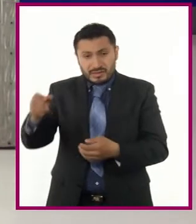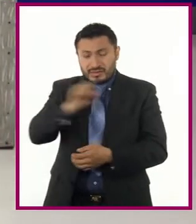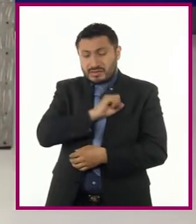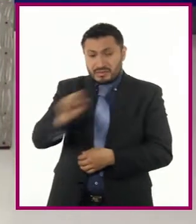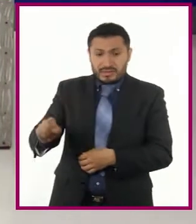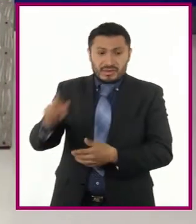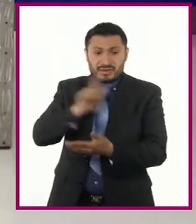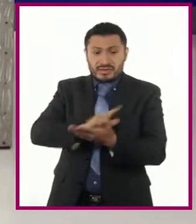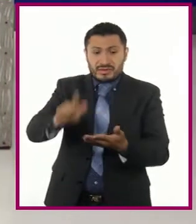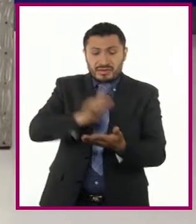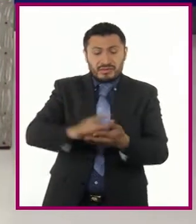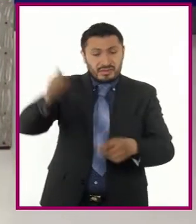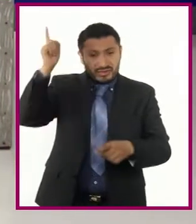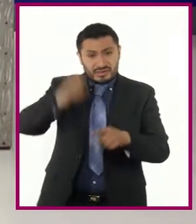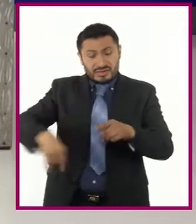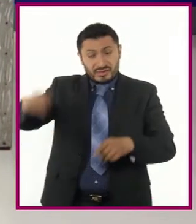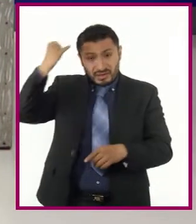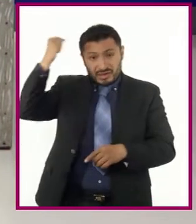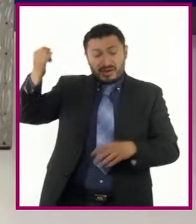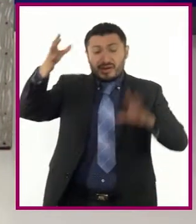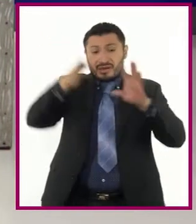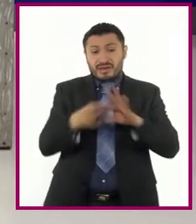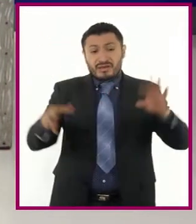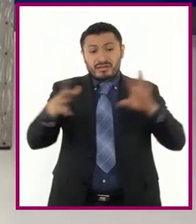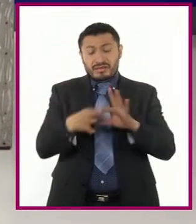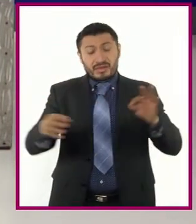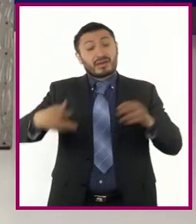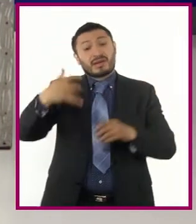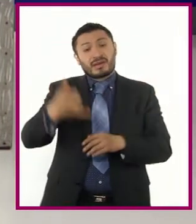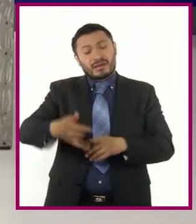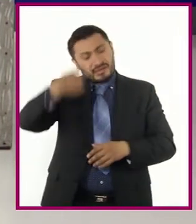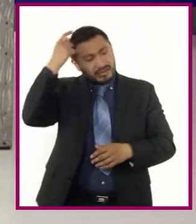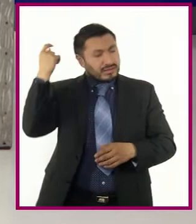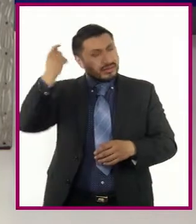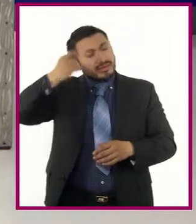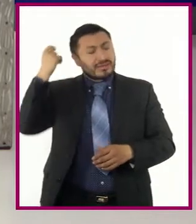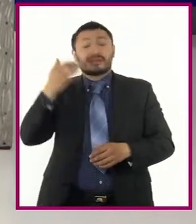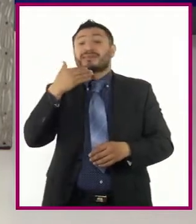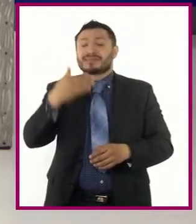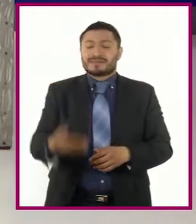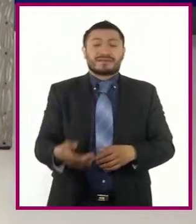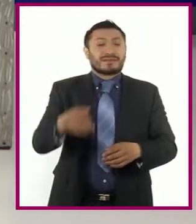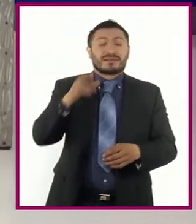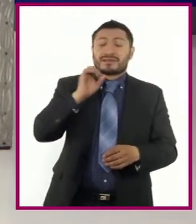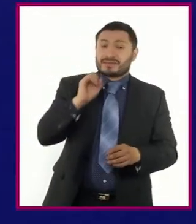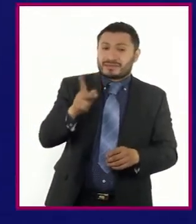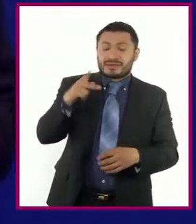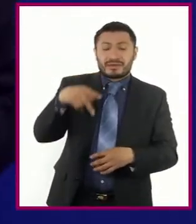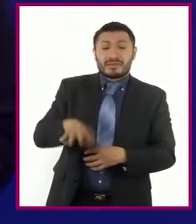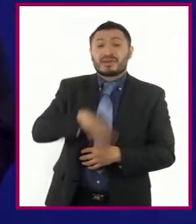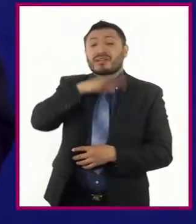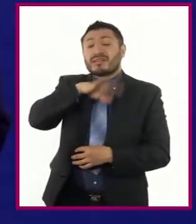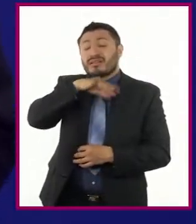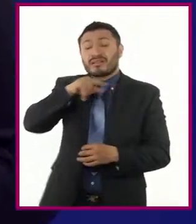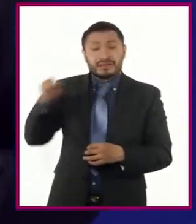les desenredamos las ideas y de paso, el cabello. Me parece muy bien, pero hay que despistarlos. Sígame, colega.